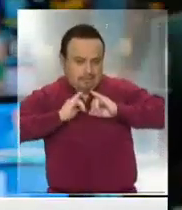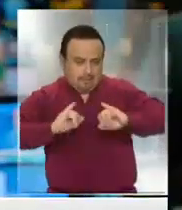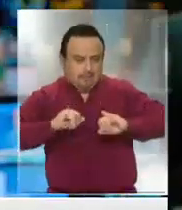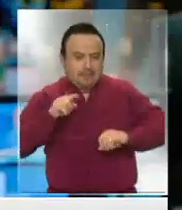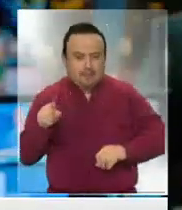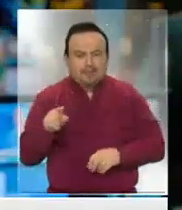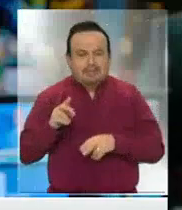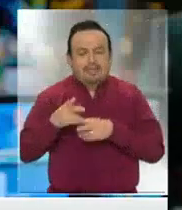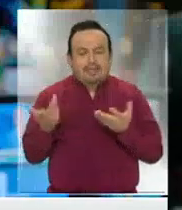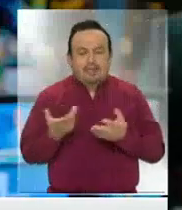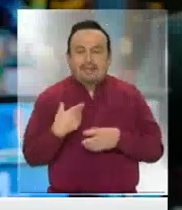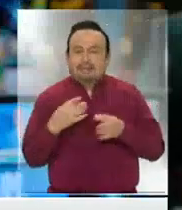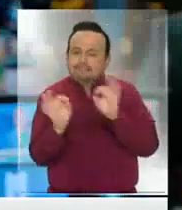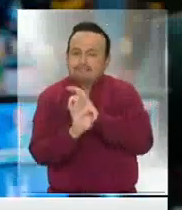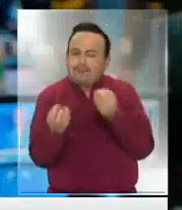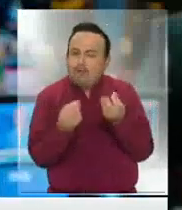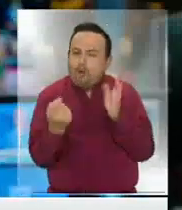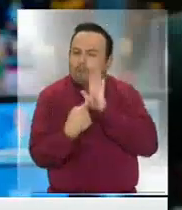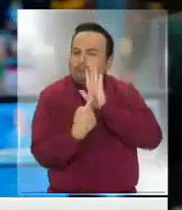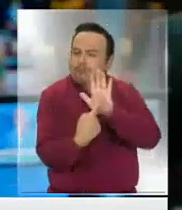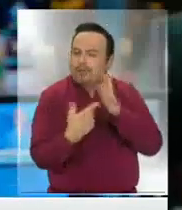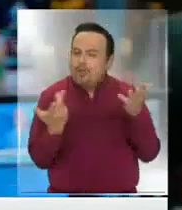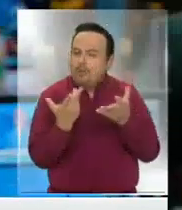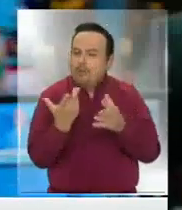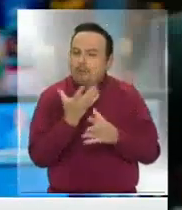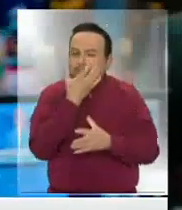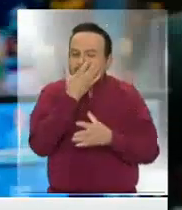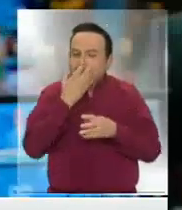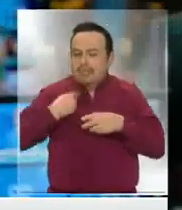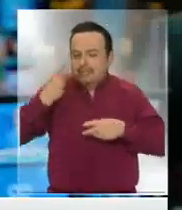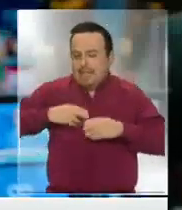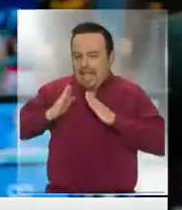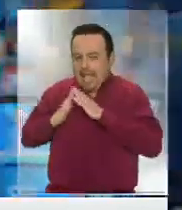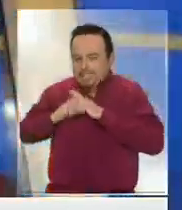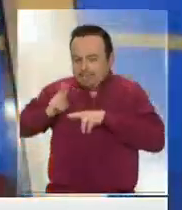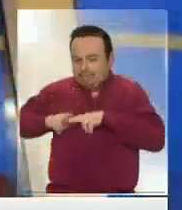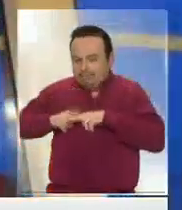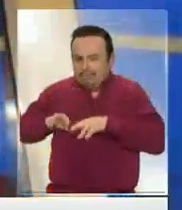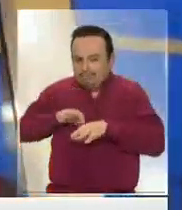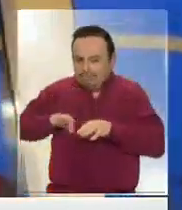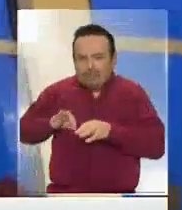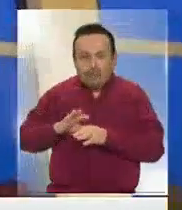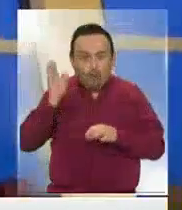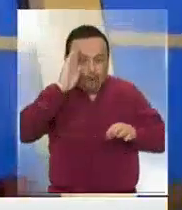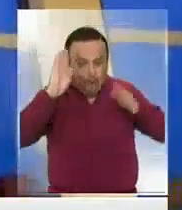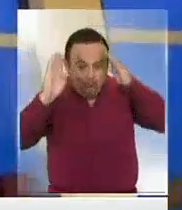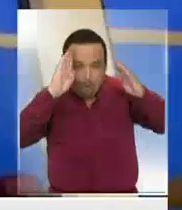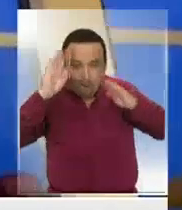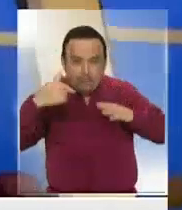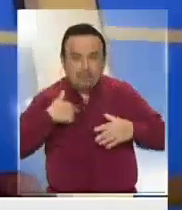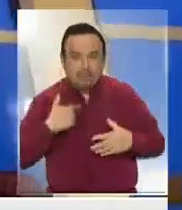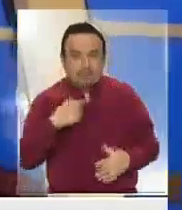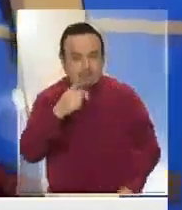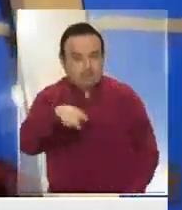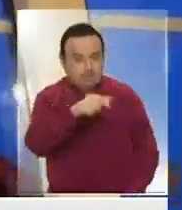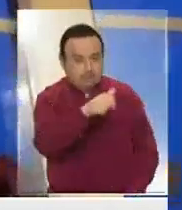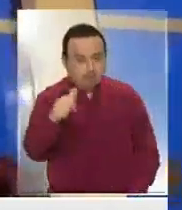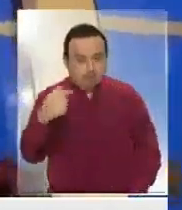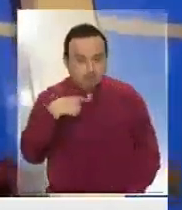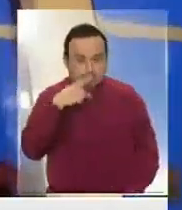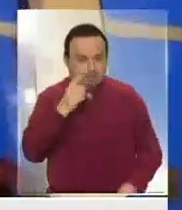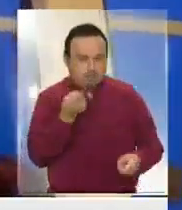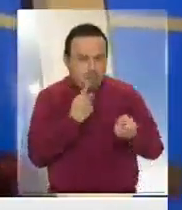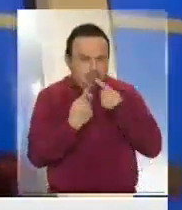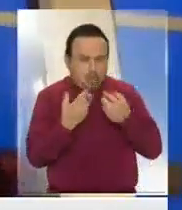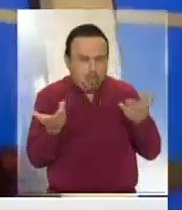Esteban González, quien les va a mostrar cómo se hacen las mascarillas caseras. Hola, pues como muchos de vosotros me habéis